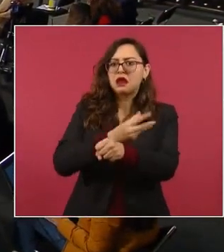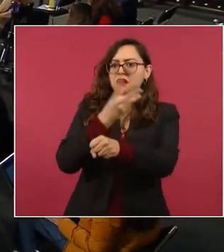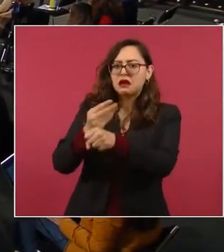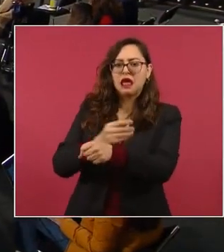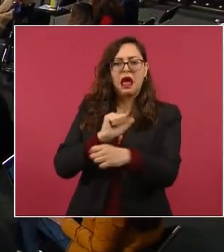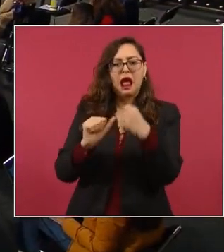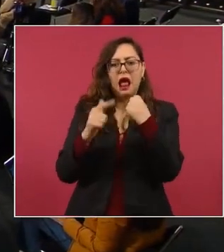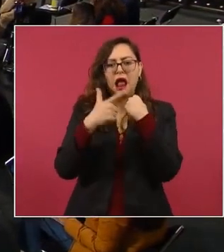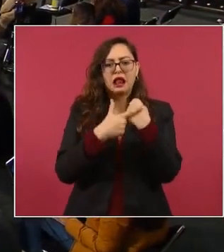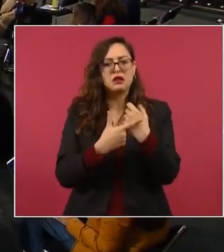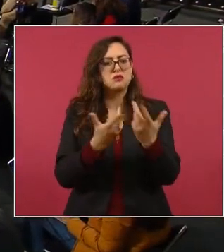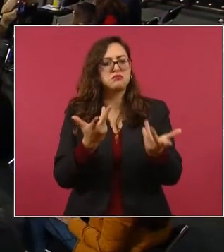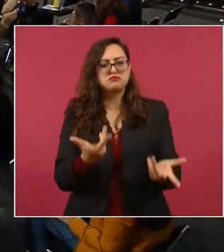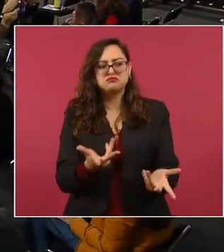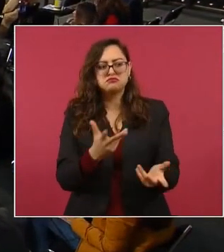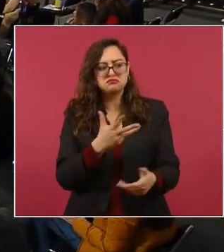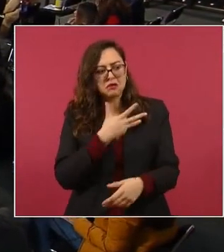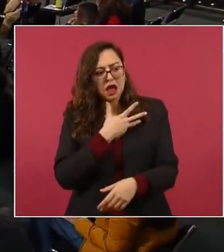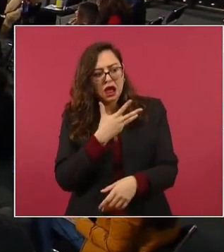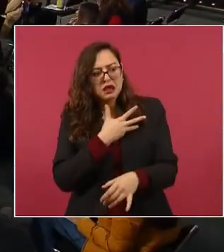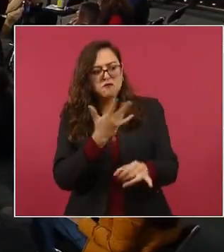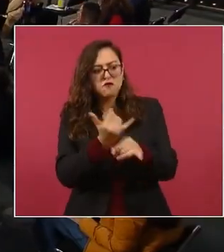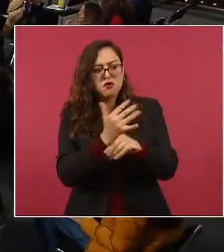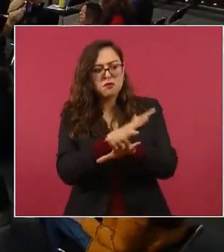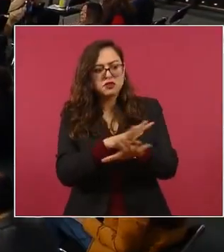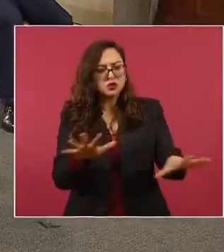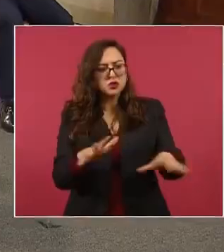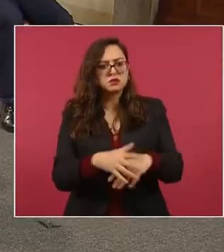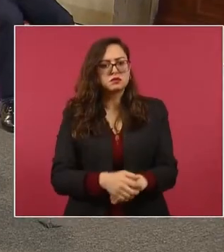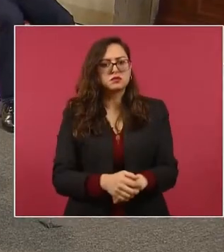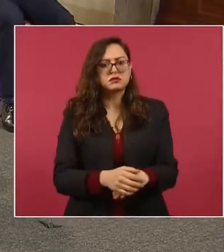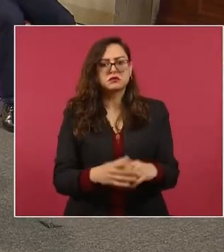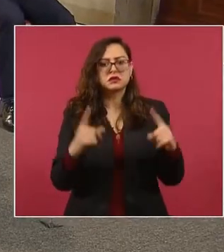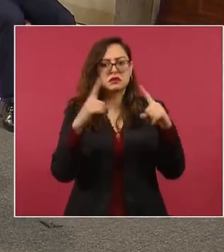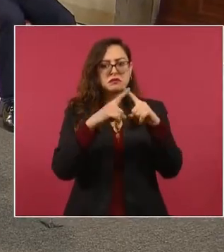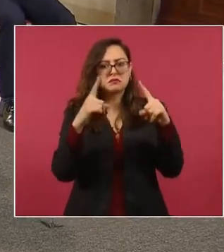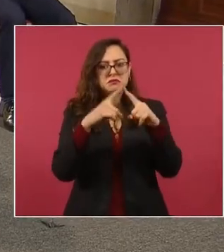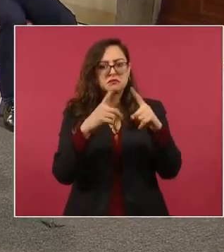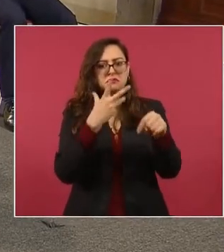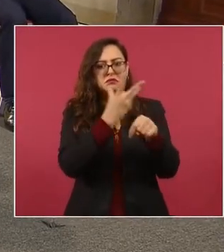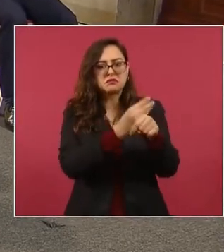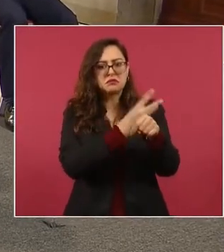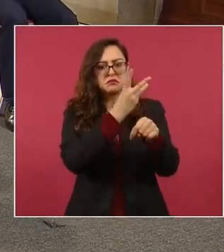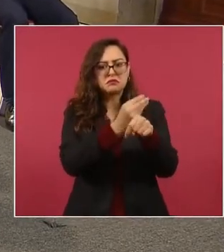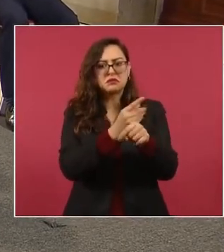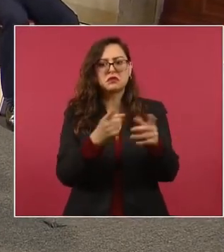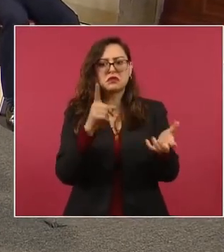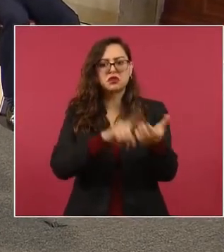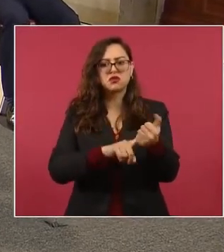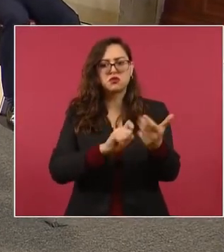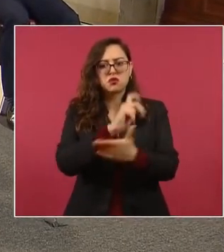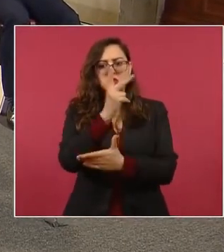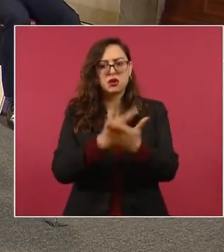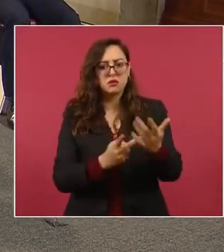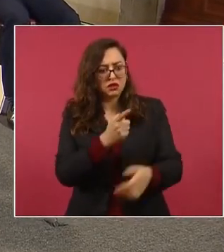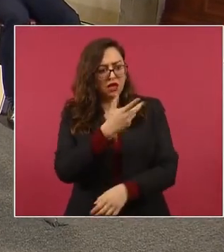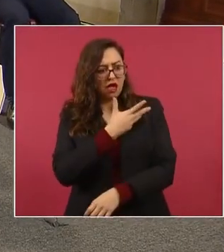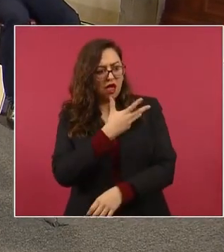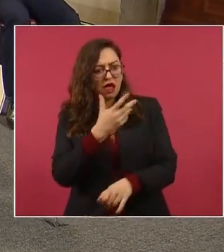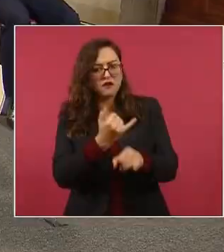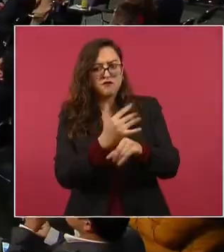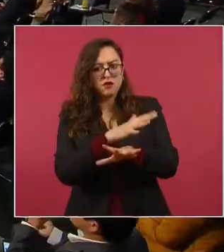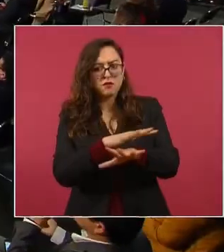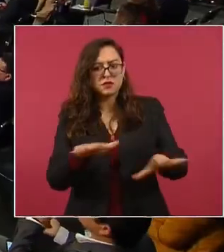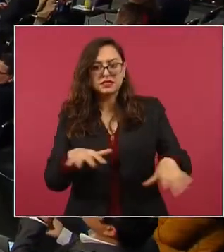rehabilitaciones que se estén haciendo aparte de templos y de conventos del programa de reconstrucción.